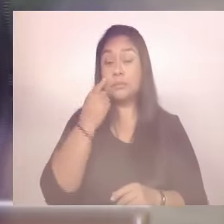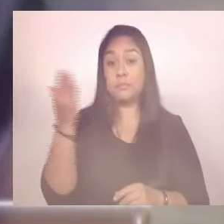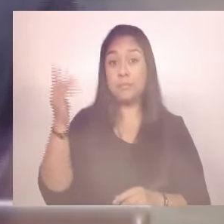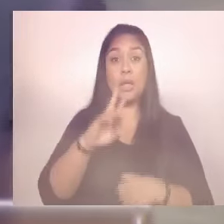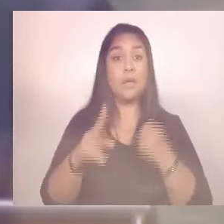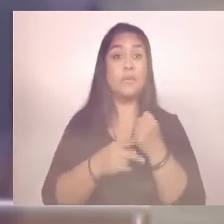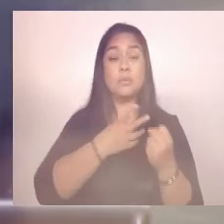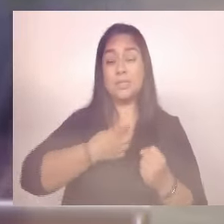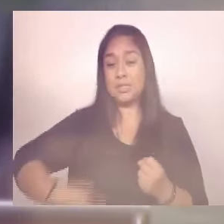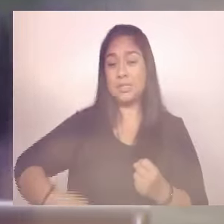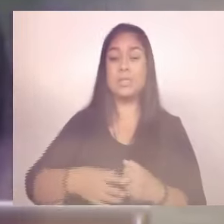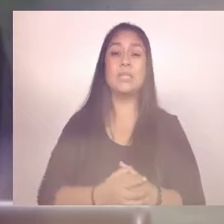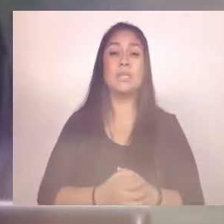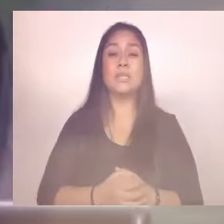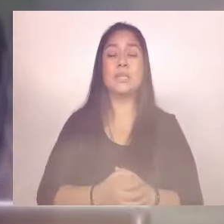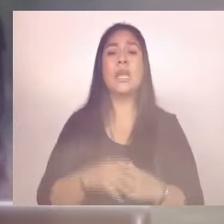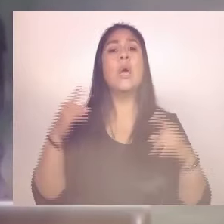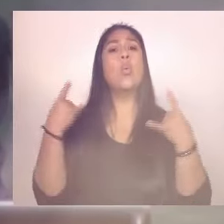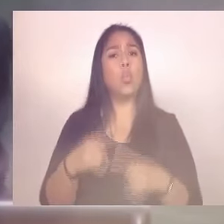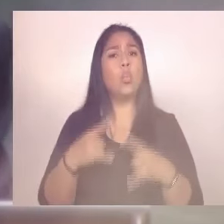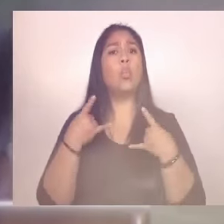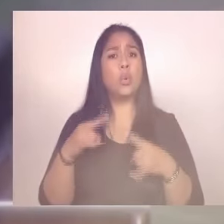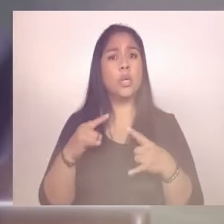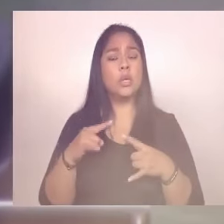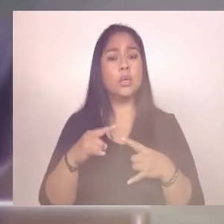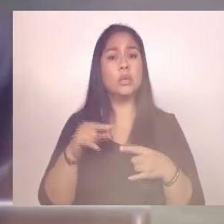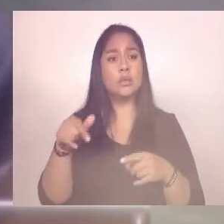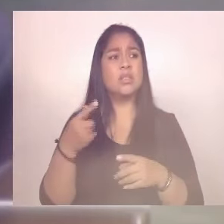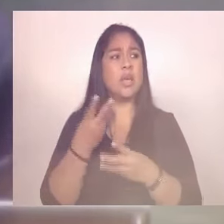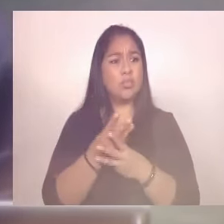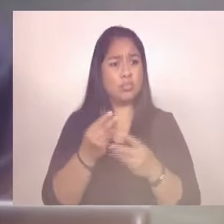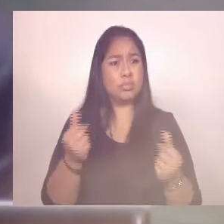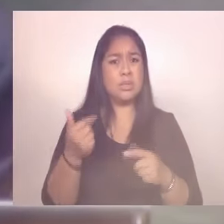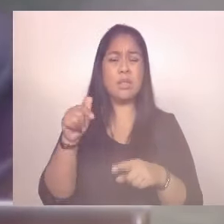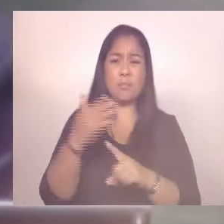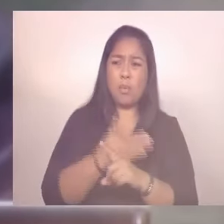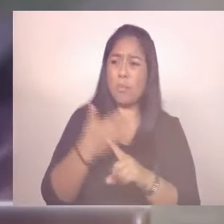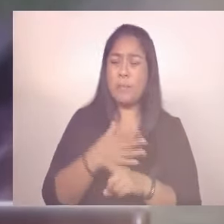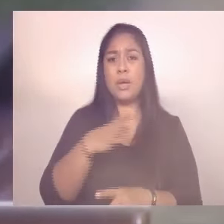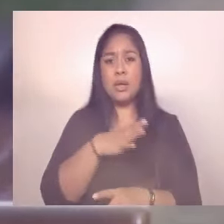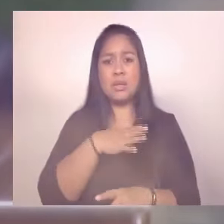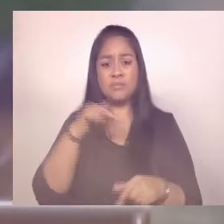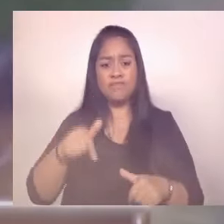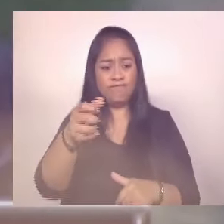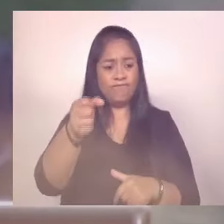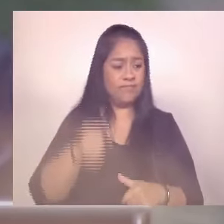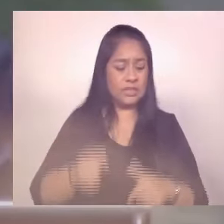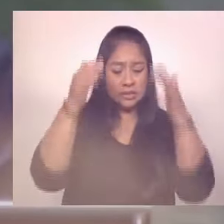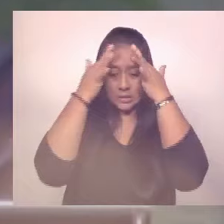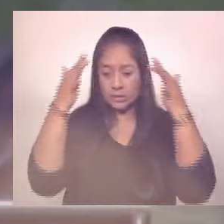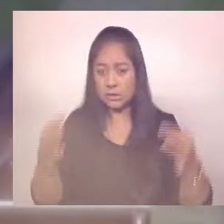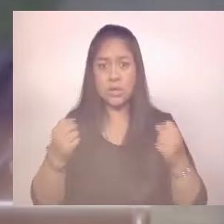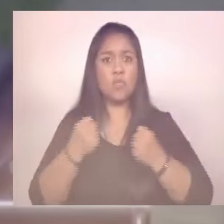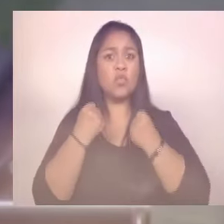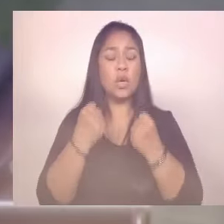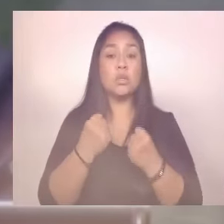Señora Vicepresidente, la urgencia de los desafíos que enfrentamos nos obliga a tomar acciones